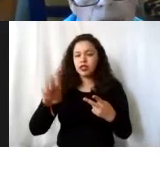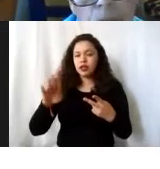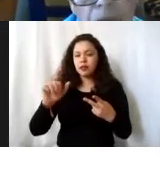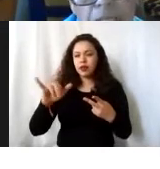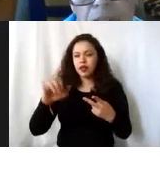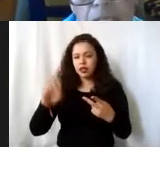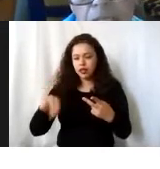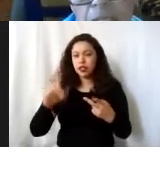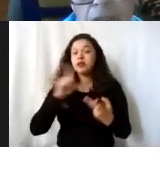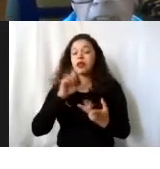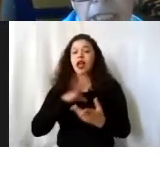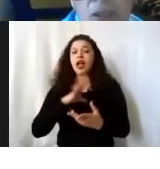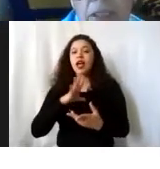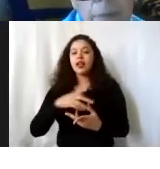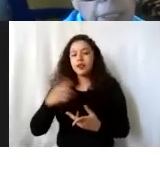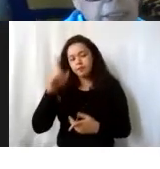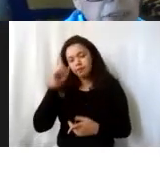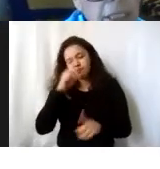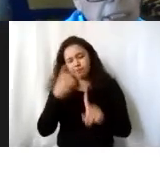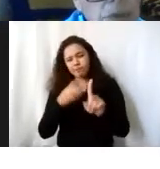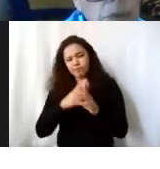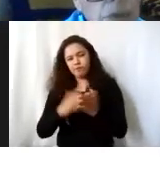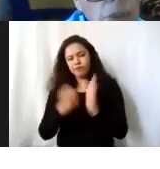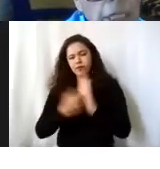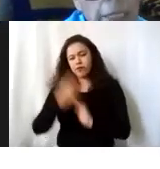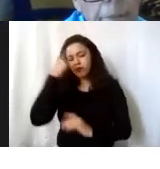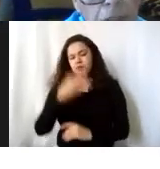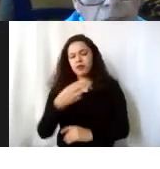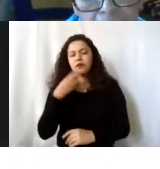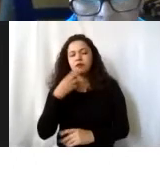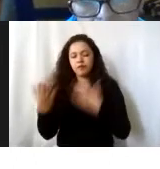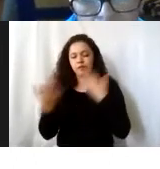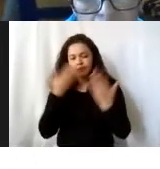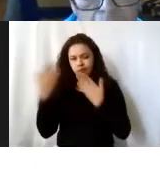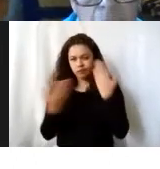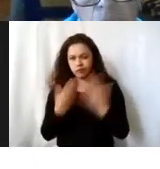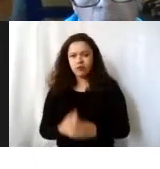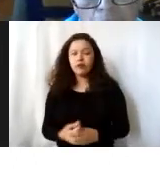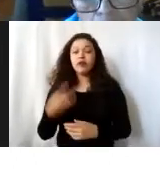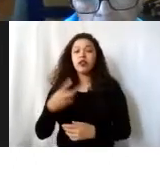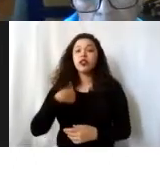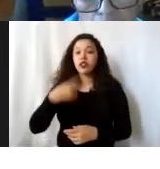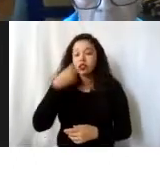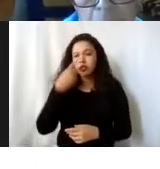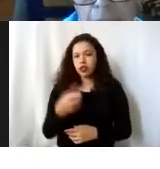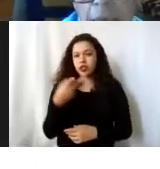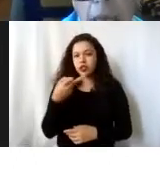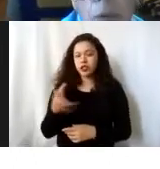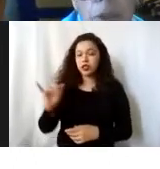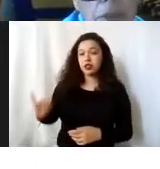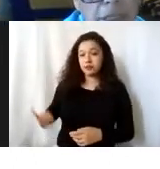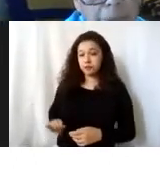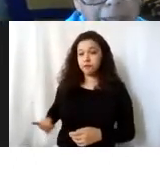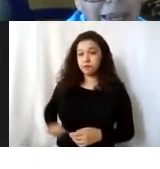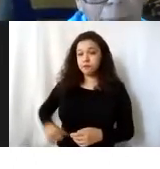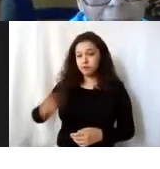estos, unificación de criterios técnicos en la aplicación del estudio. Pero este es el que les digo que es muy interesante porque